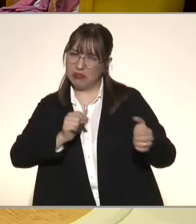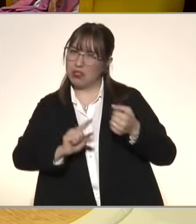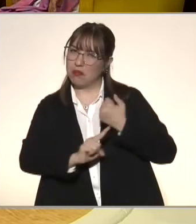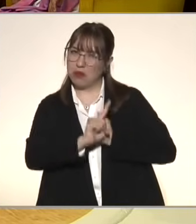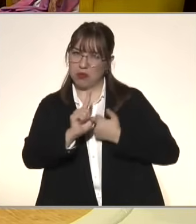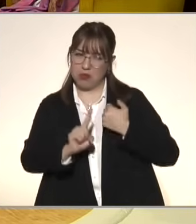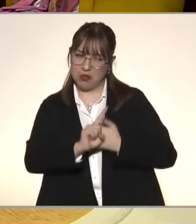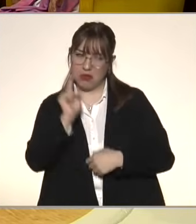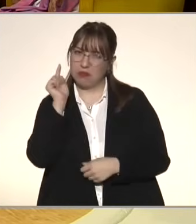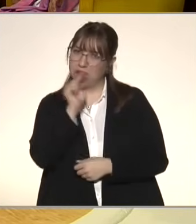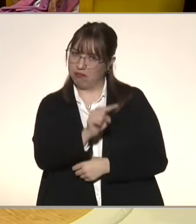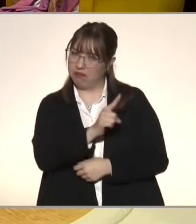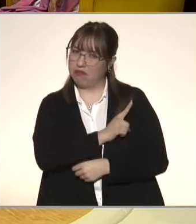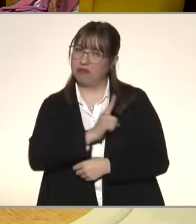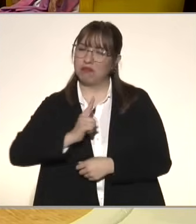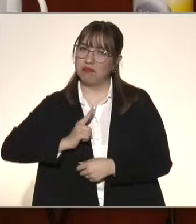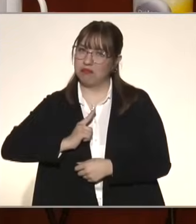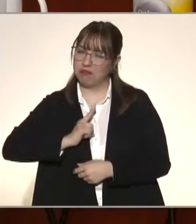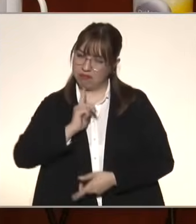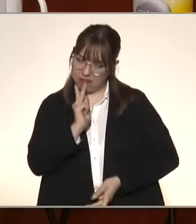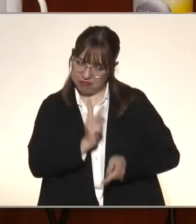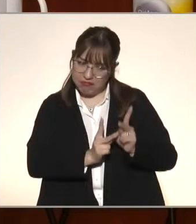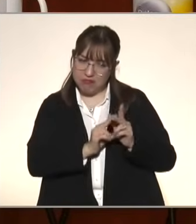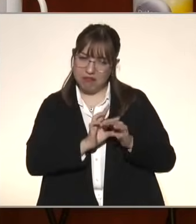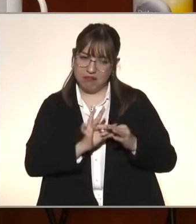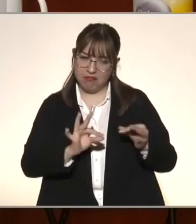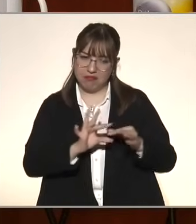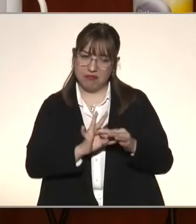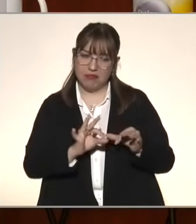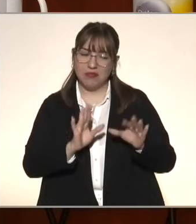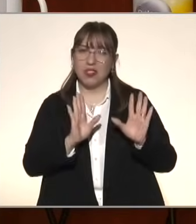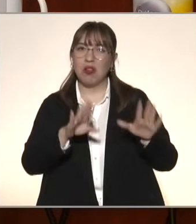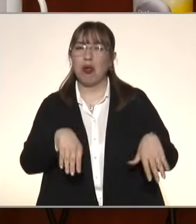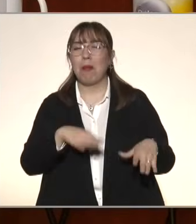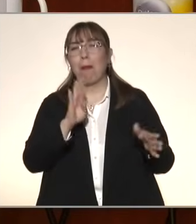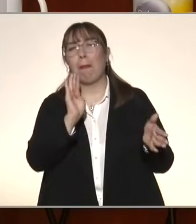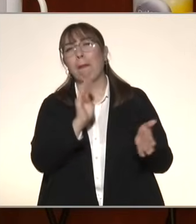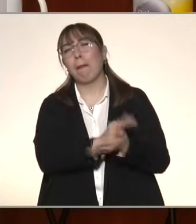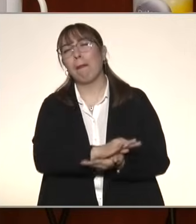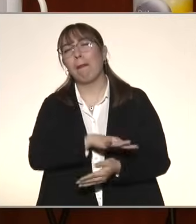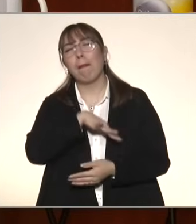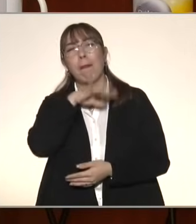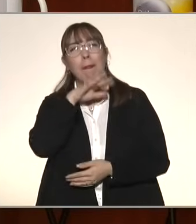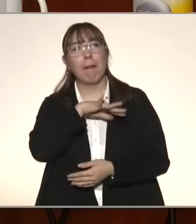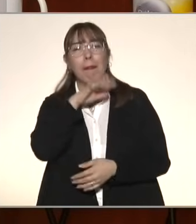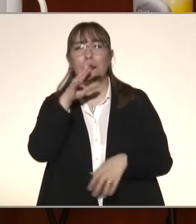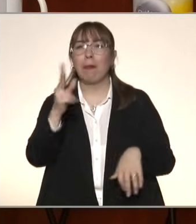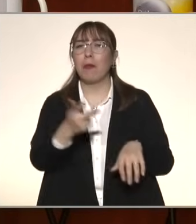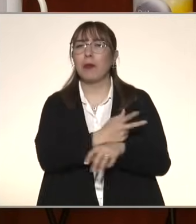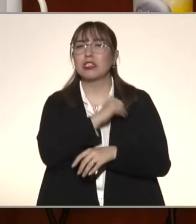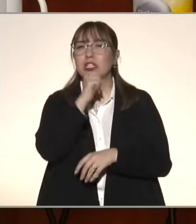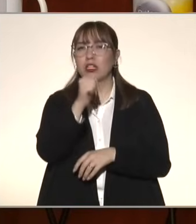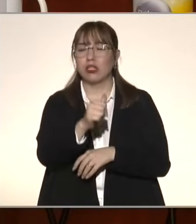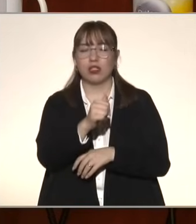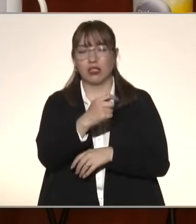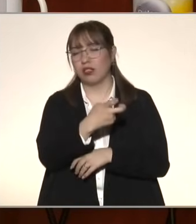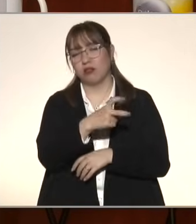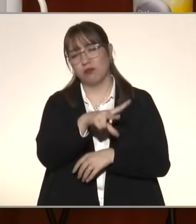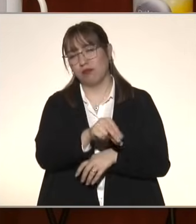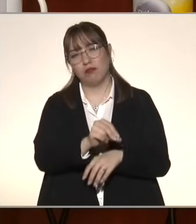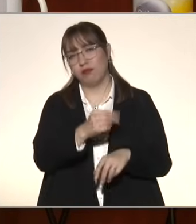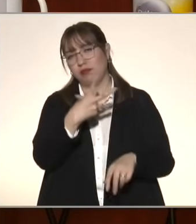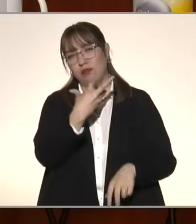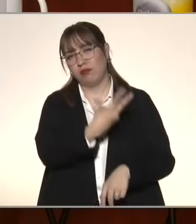que afrontarlo y hay que trabajarlo. O sea, haciendo como que no pasa nada y pues dejándolos en el olvido, eso no soluciona